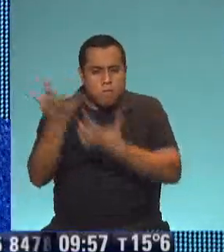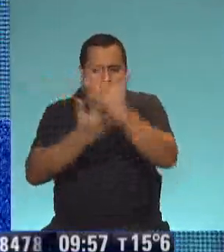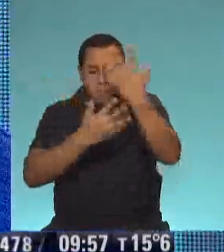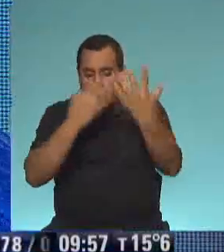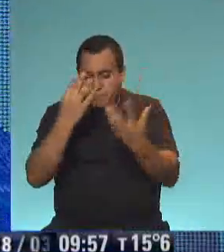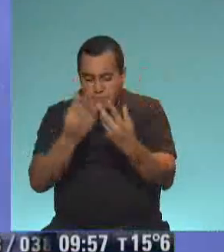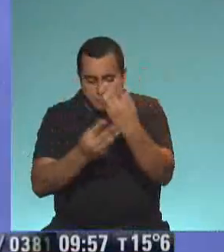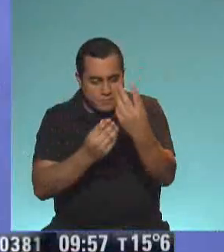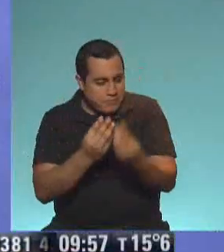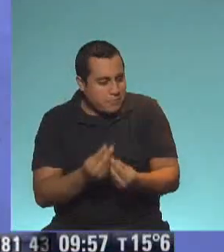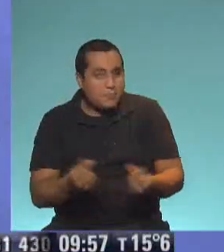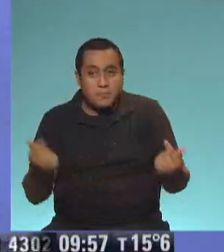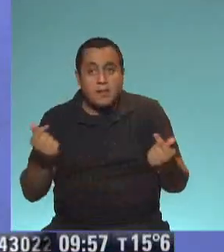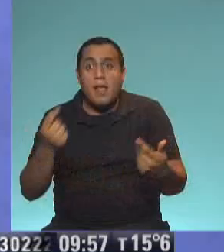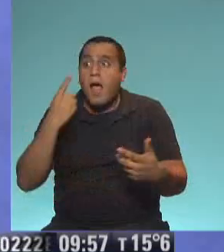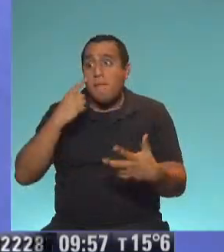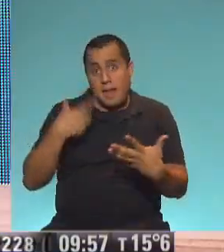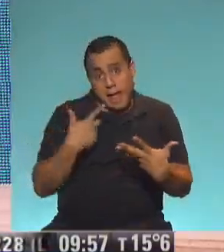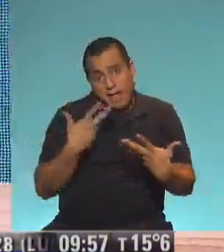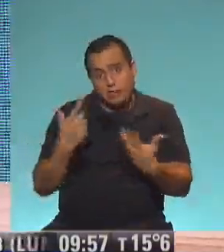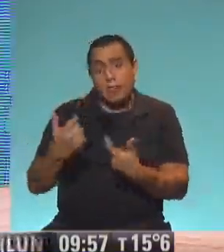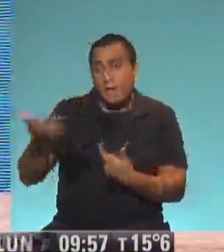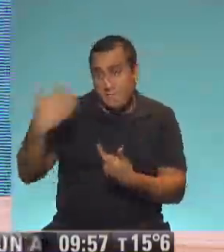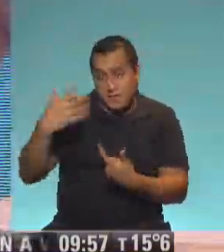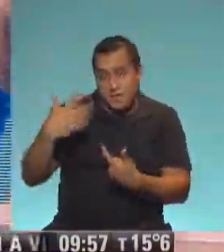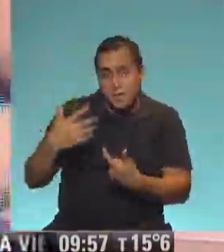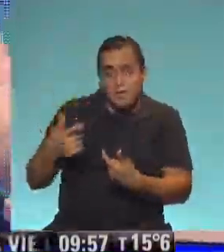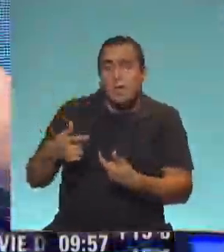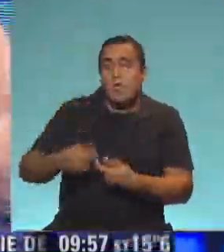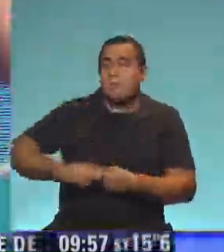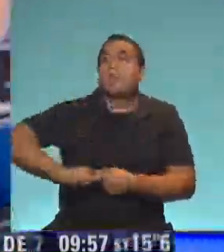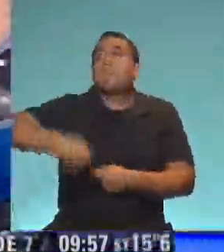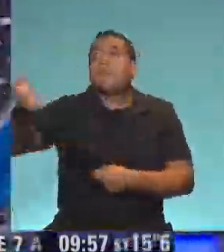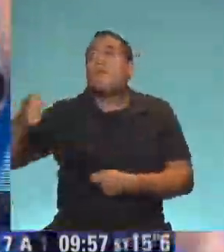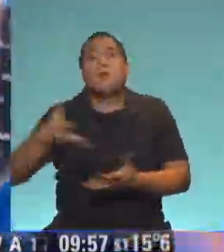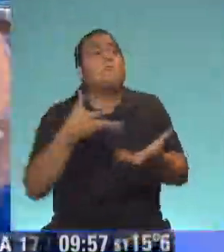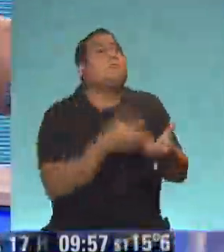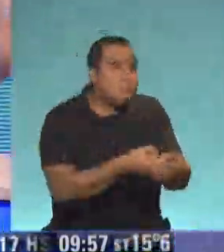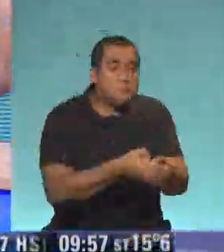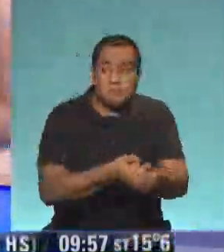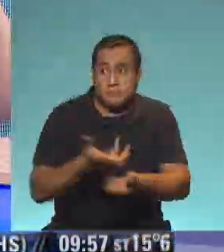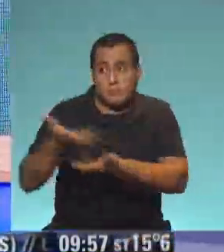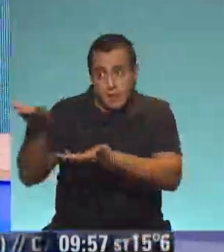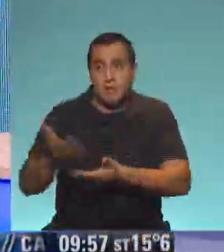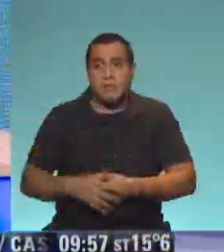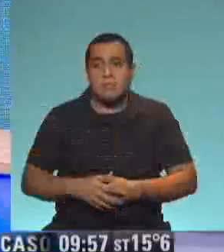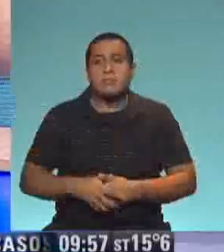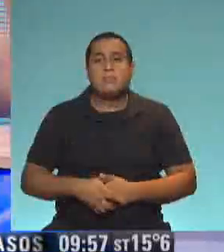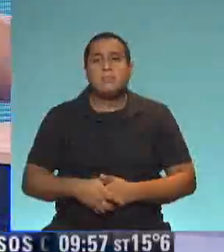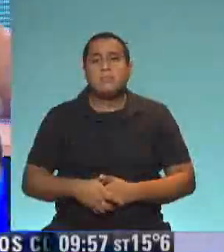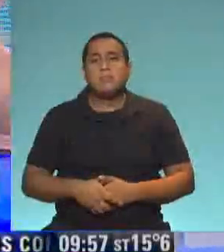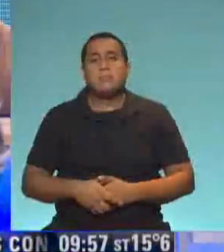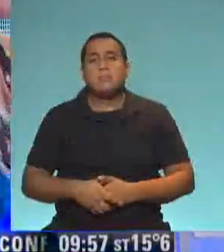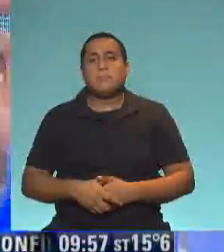extinguido. Bueno, ahora tenemos que rescatarlo, amigo. Venga, trate de agarrar la soga. Mire, ahí va.